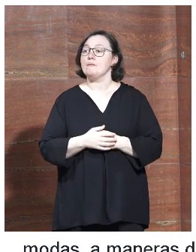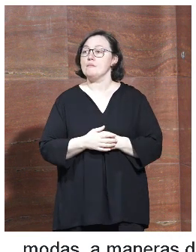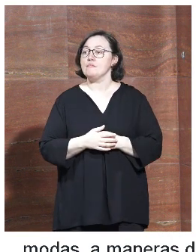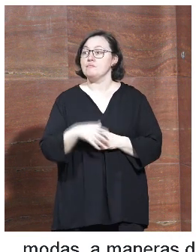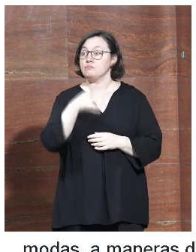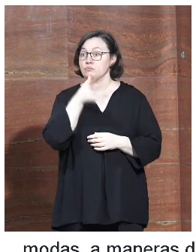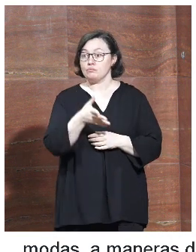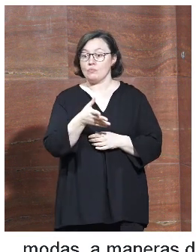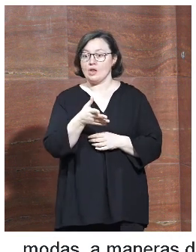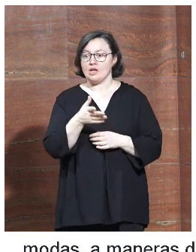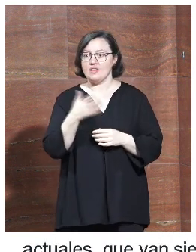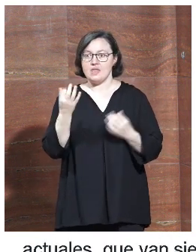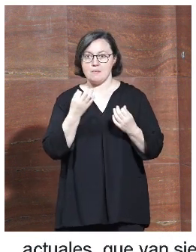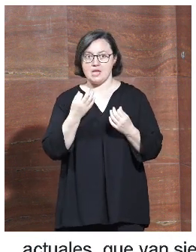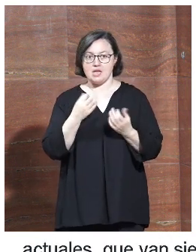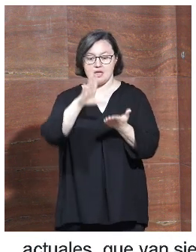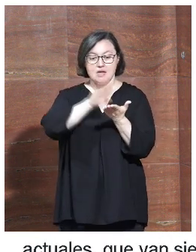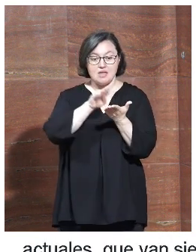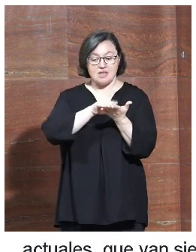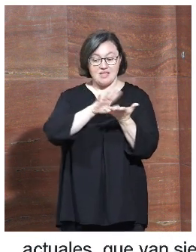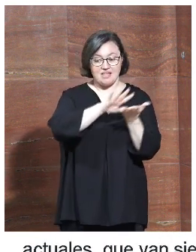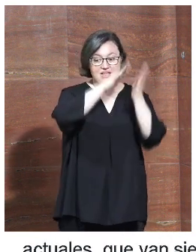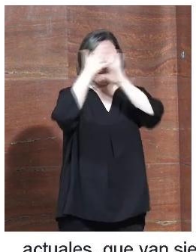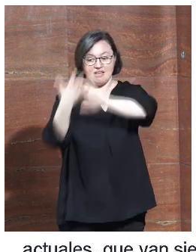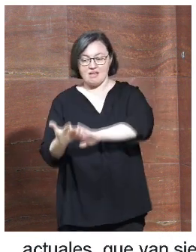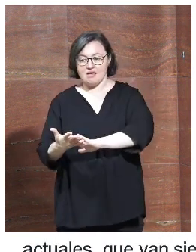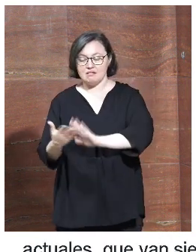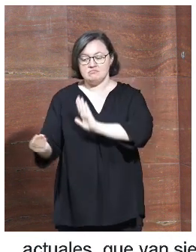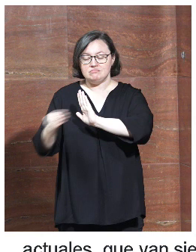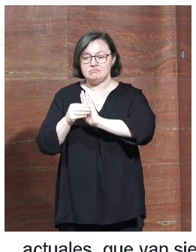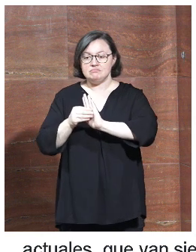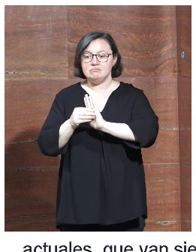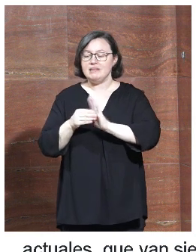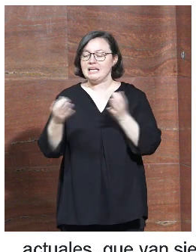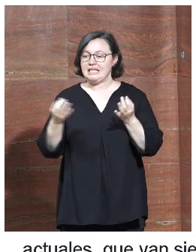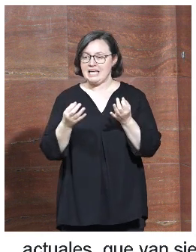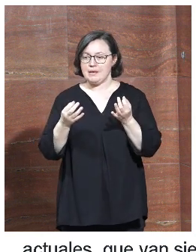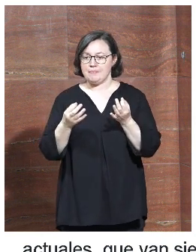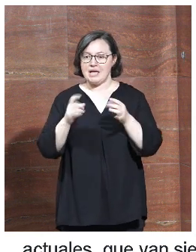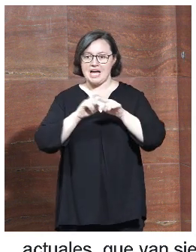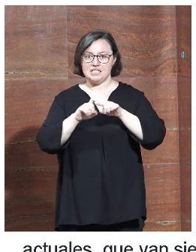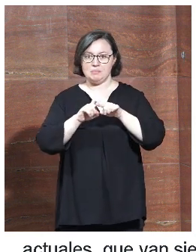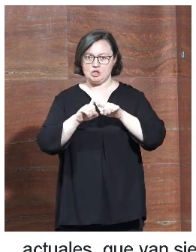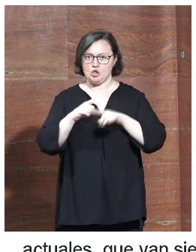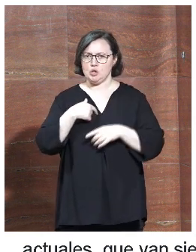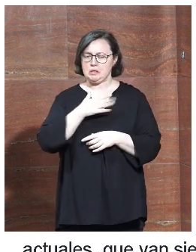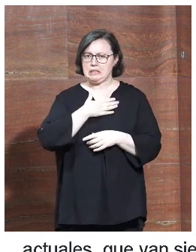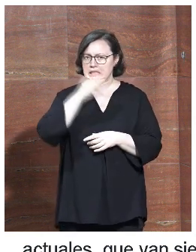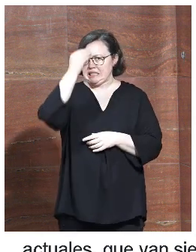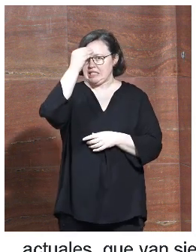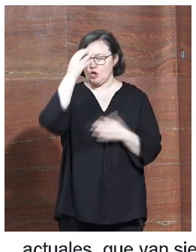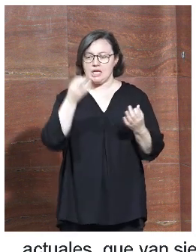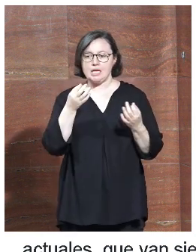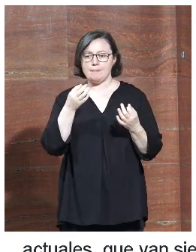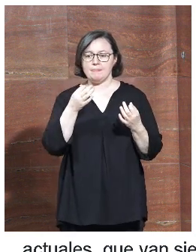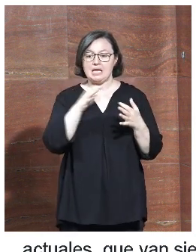esto habría que trasladarlo también a un aspecto que es el que yo creo que tiene más que